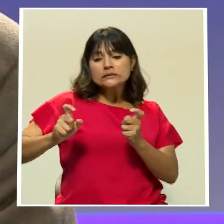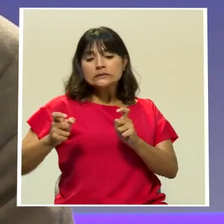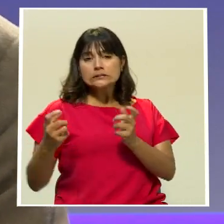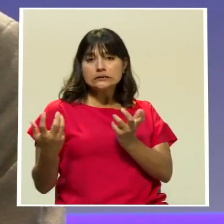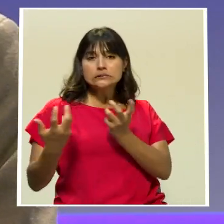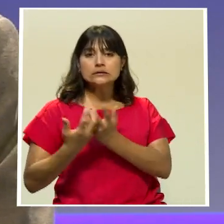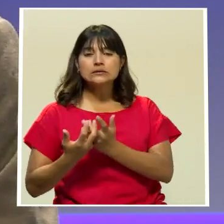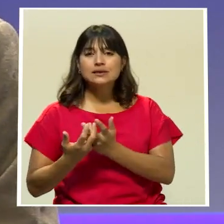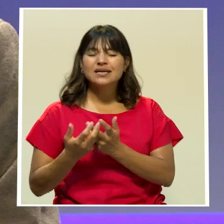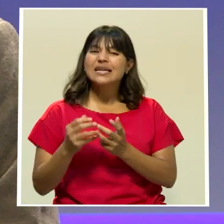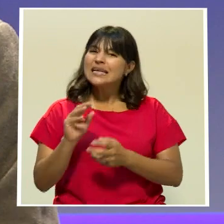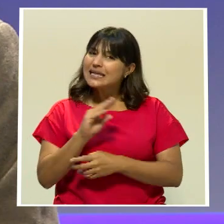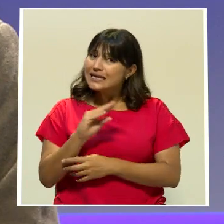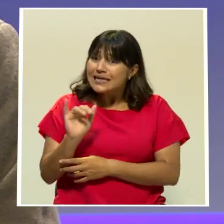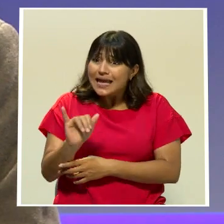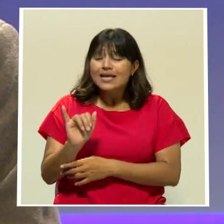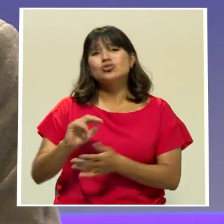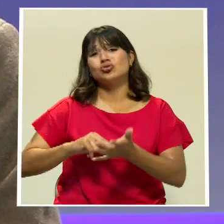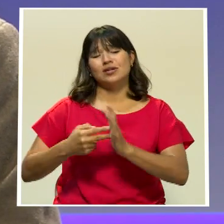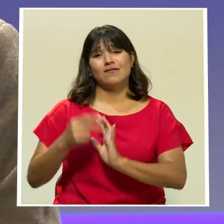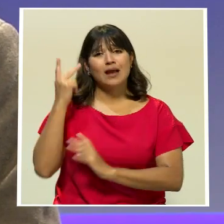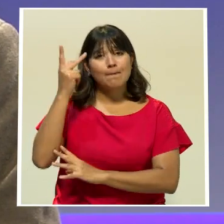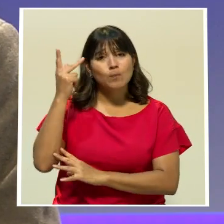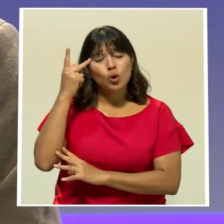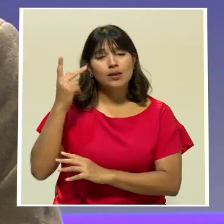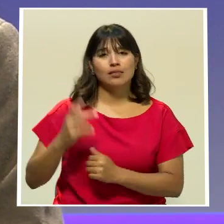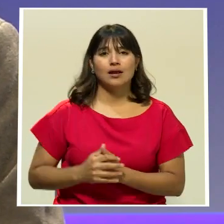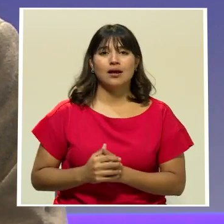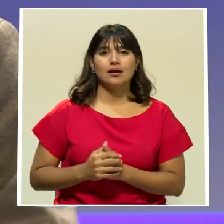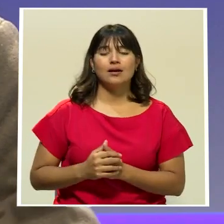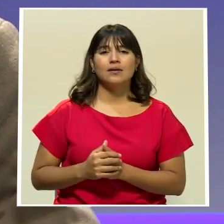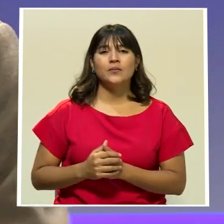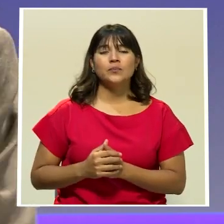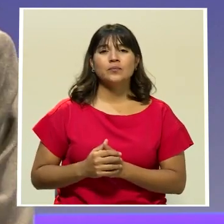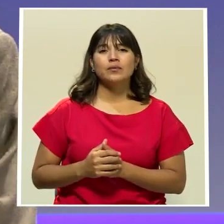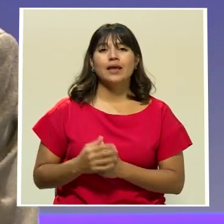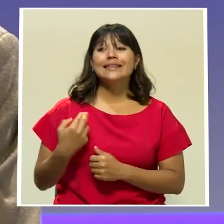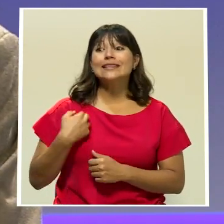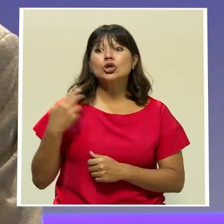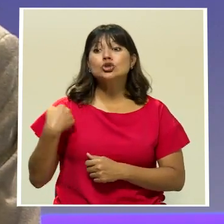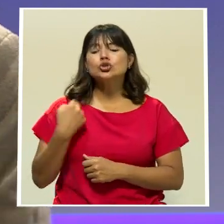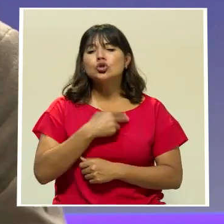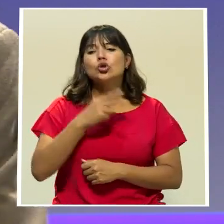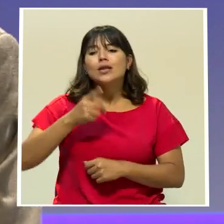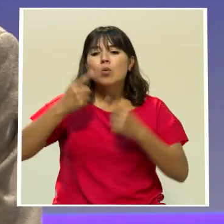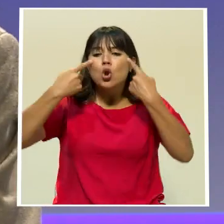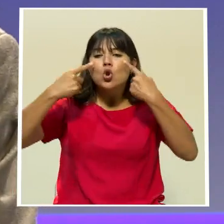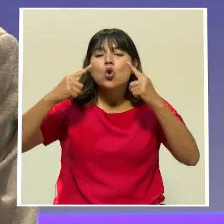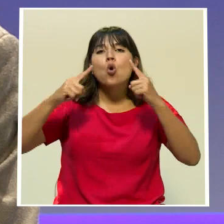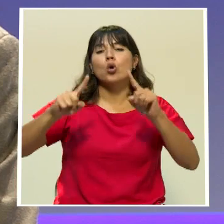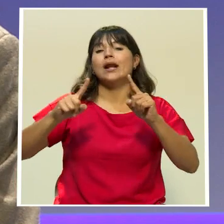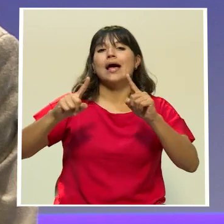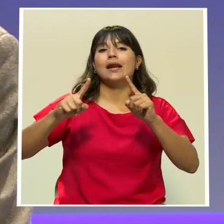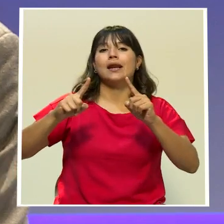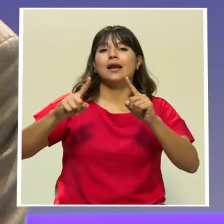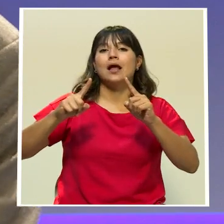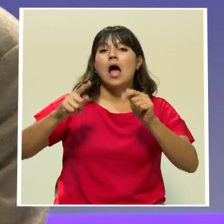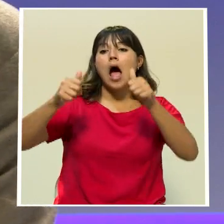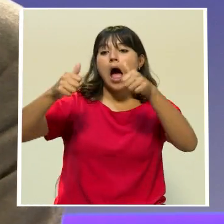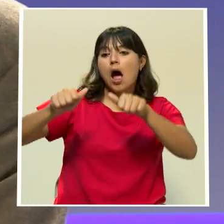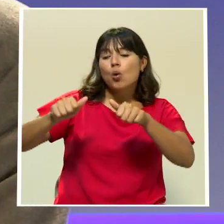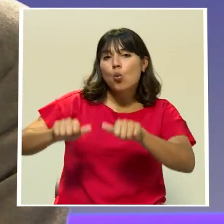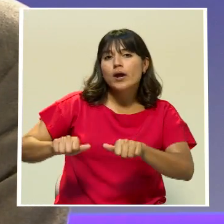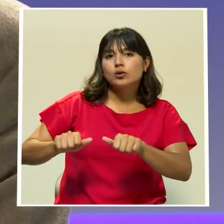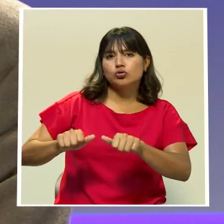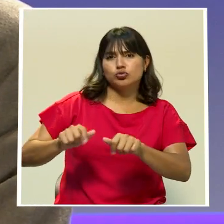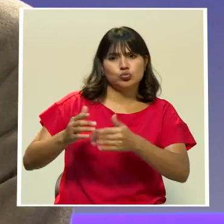Y de eso se trata la política, de construir mundo común a partir de esas